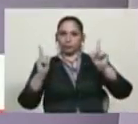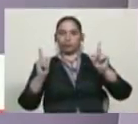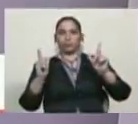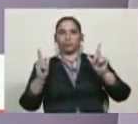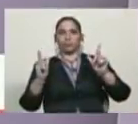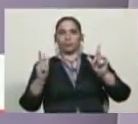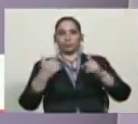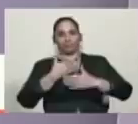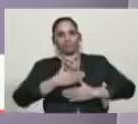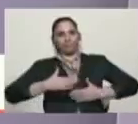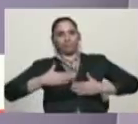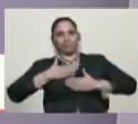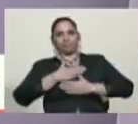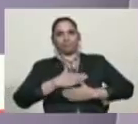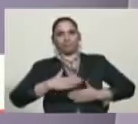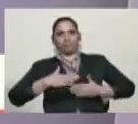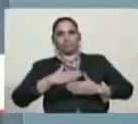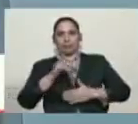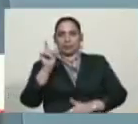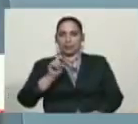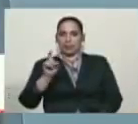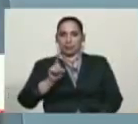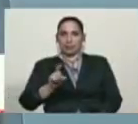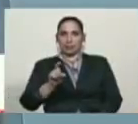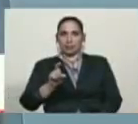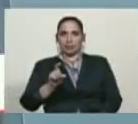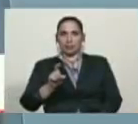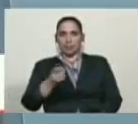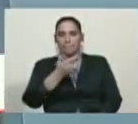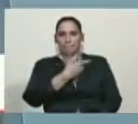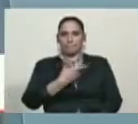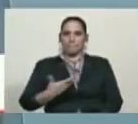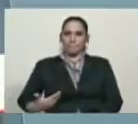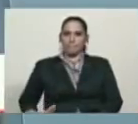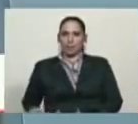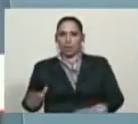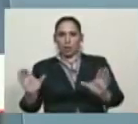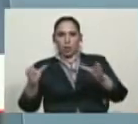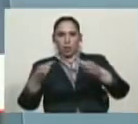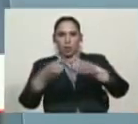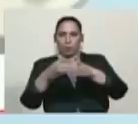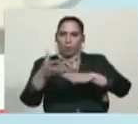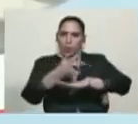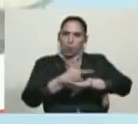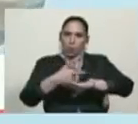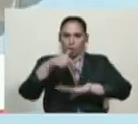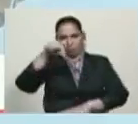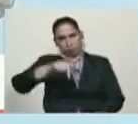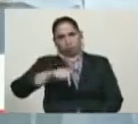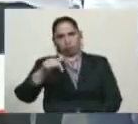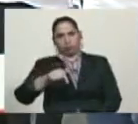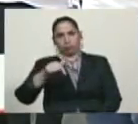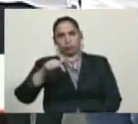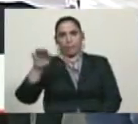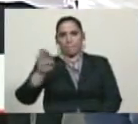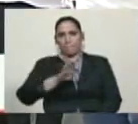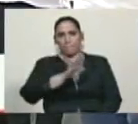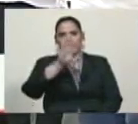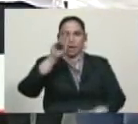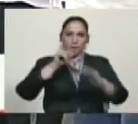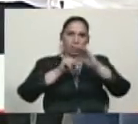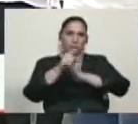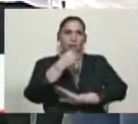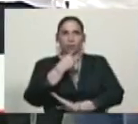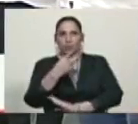la calidad que necesita presidente y equipo de gobierno aquí está barrio adentro diciendo